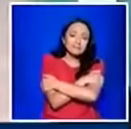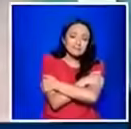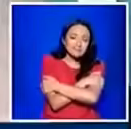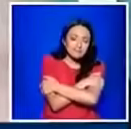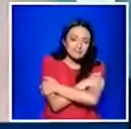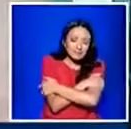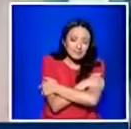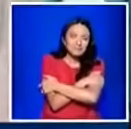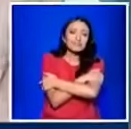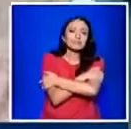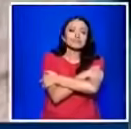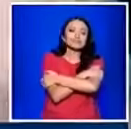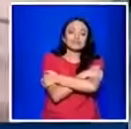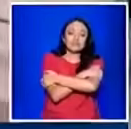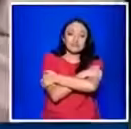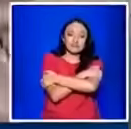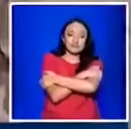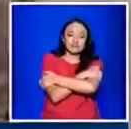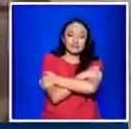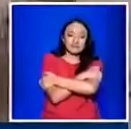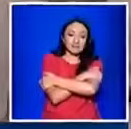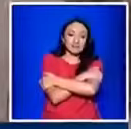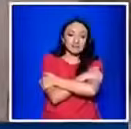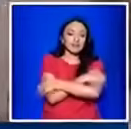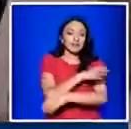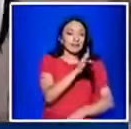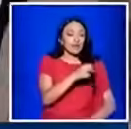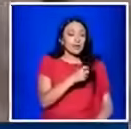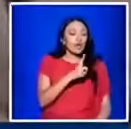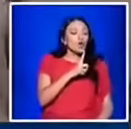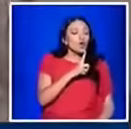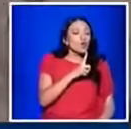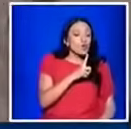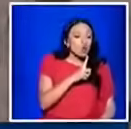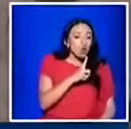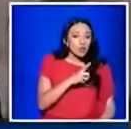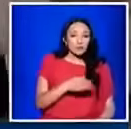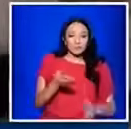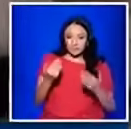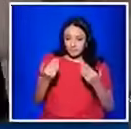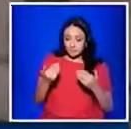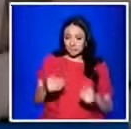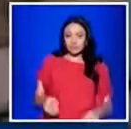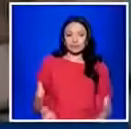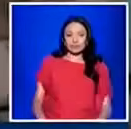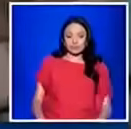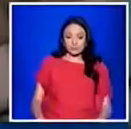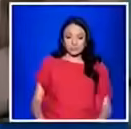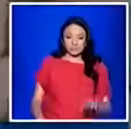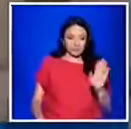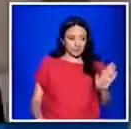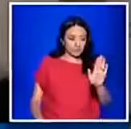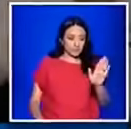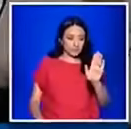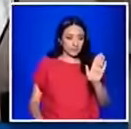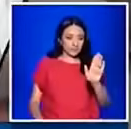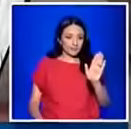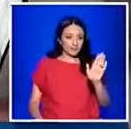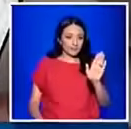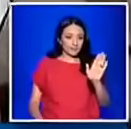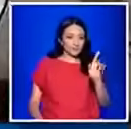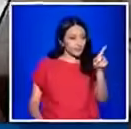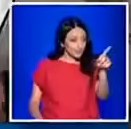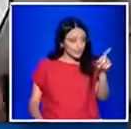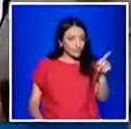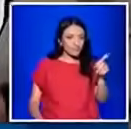sienta. Vamos a ver si está con fuerza también para soplar, va a soplar, a la una, espere, nomás, no sople. Usted